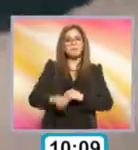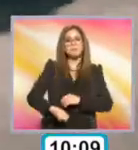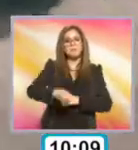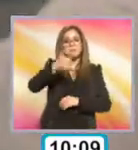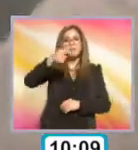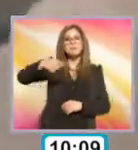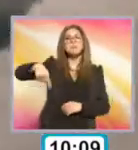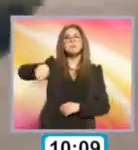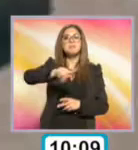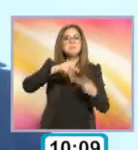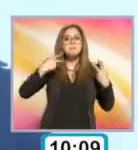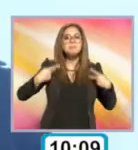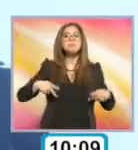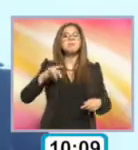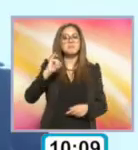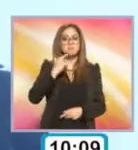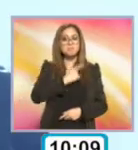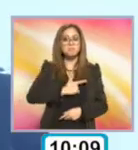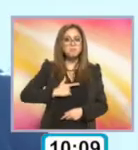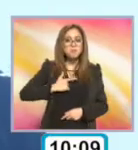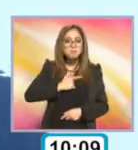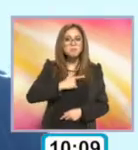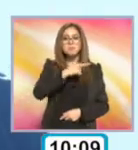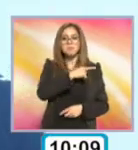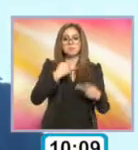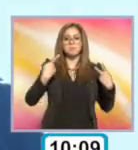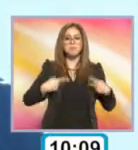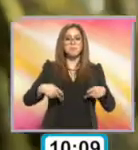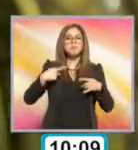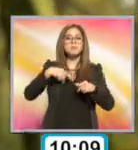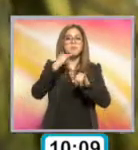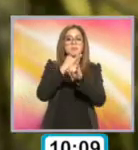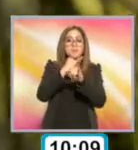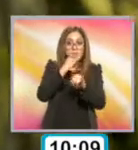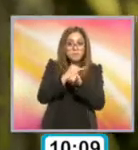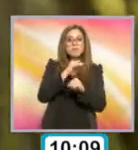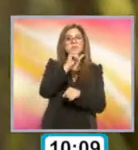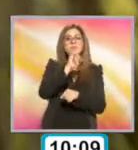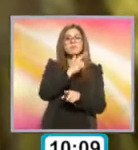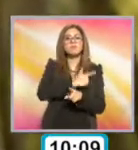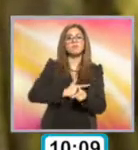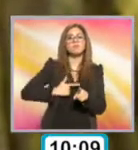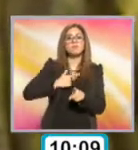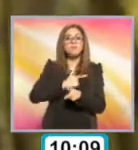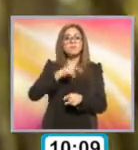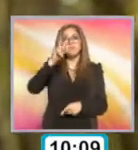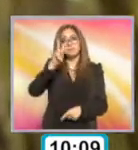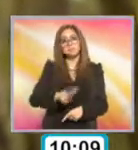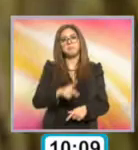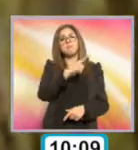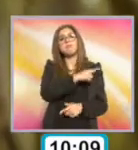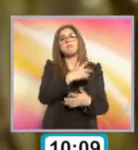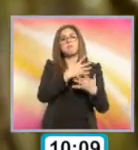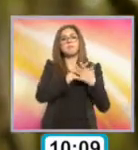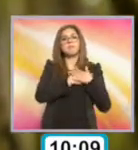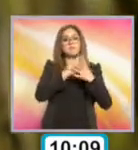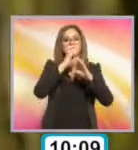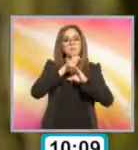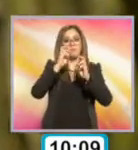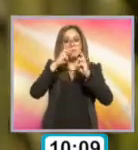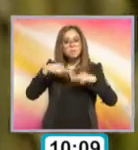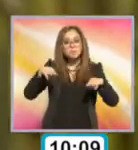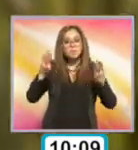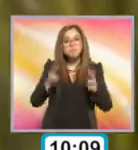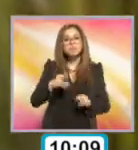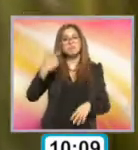buena respuesta. Las redes Cmazo Oficial, la gente está ya comentando y es una propuesta muy romántica. Yo creo que al final